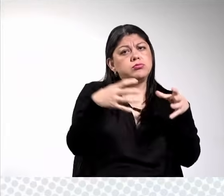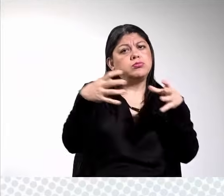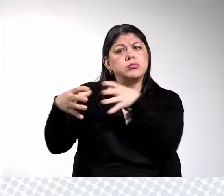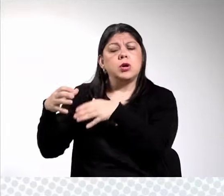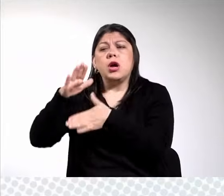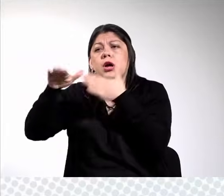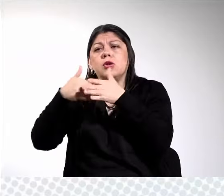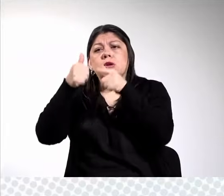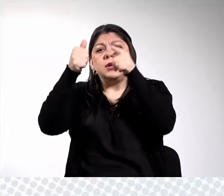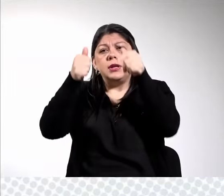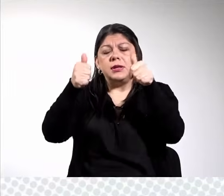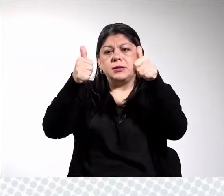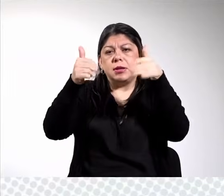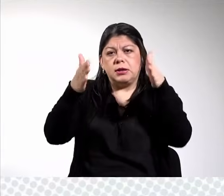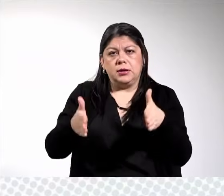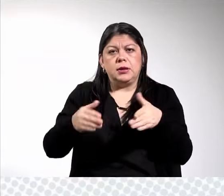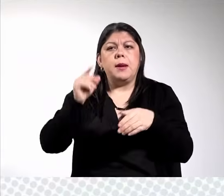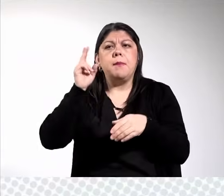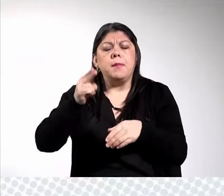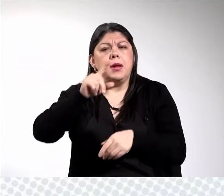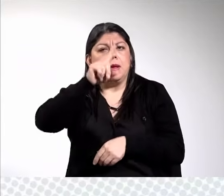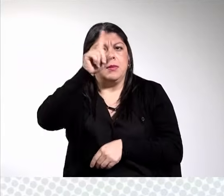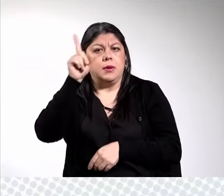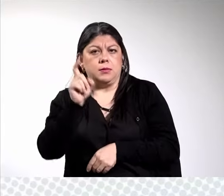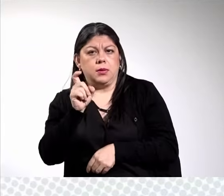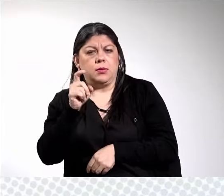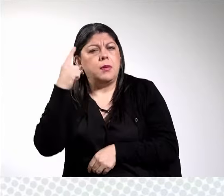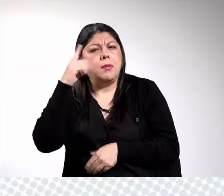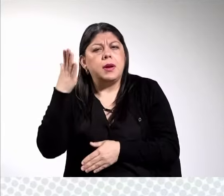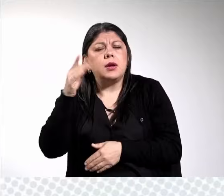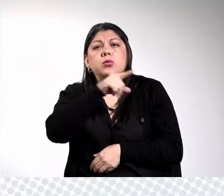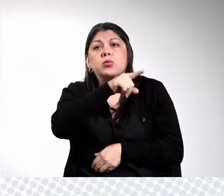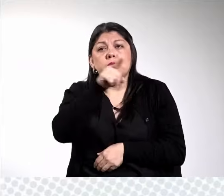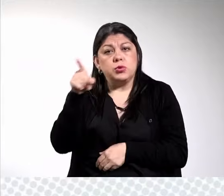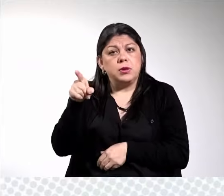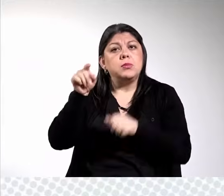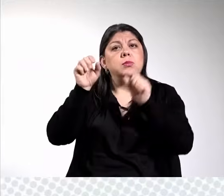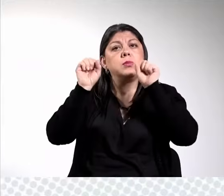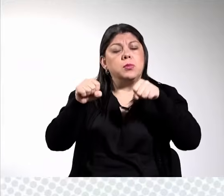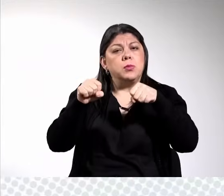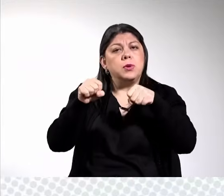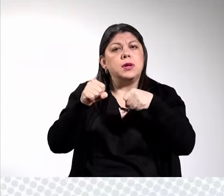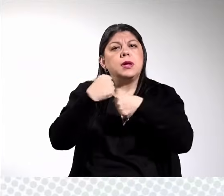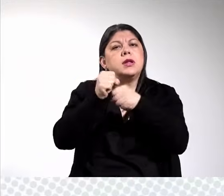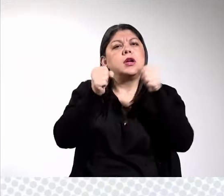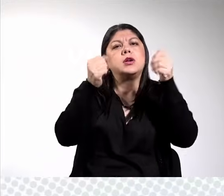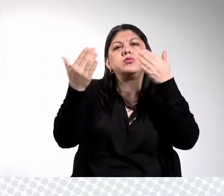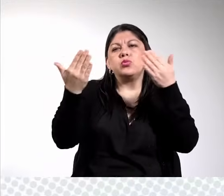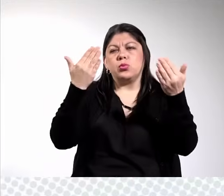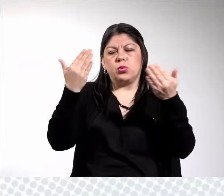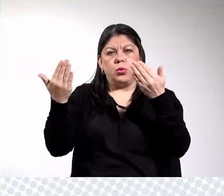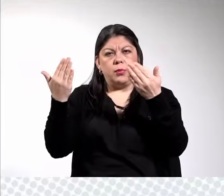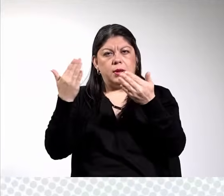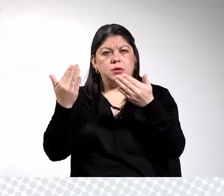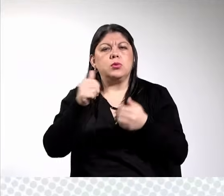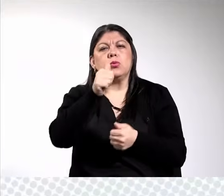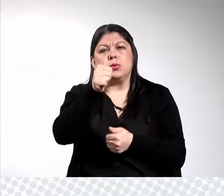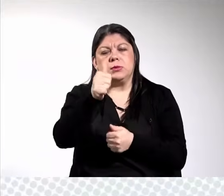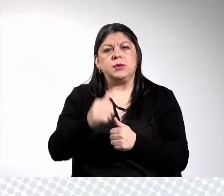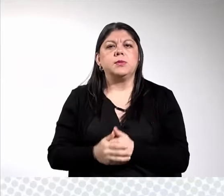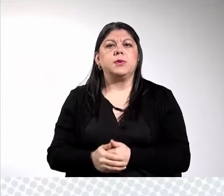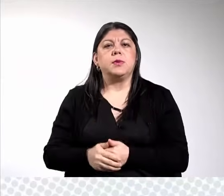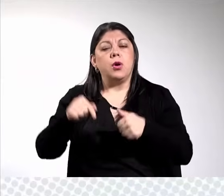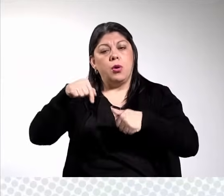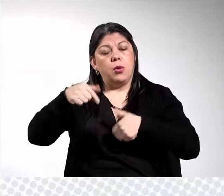las candidaturas se les harán las mismas preguntas para que de esta manera usted pueda hacer sus propias comparaciones.